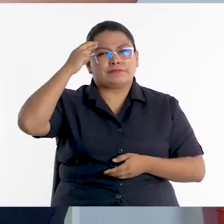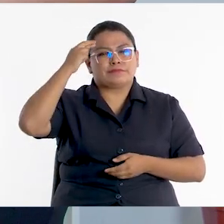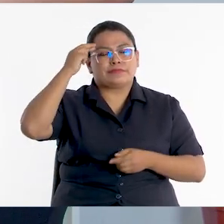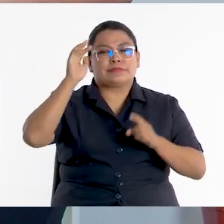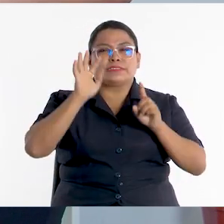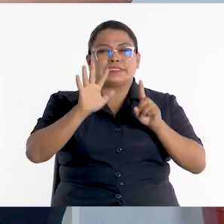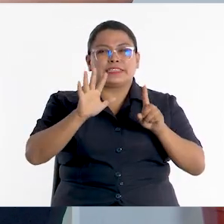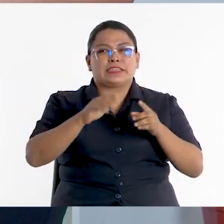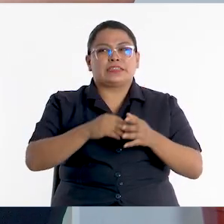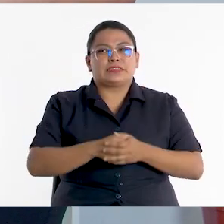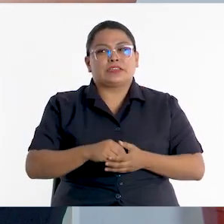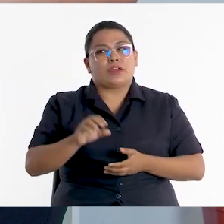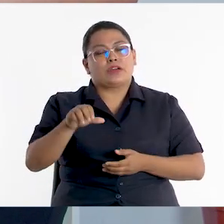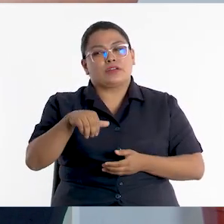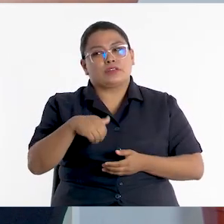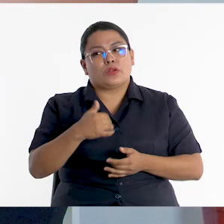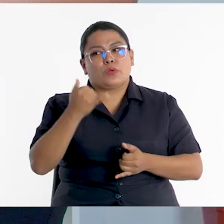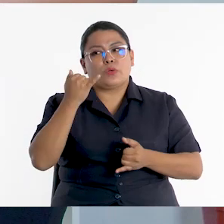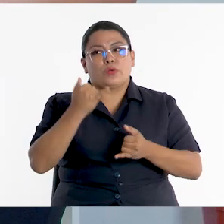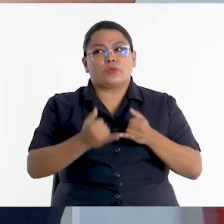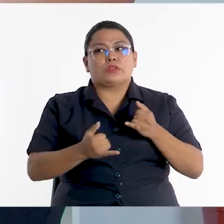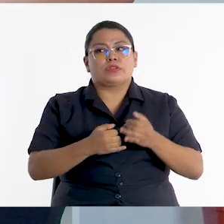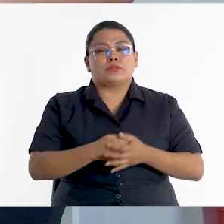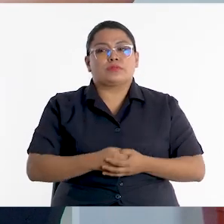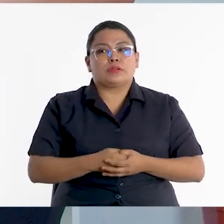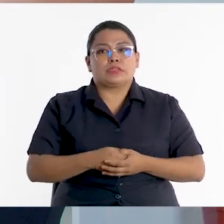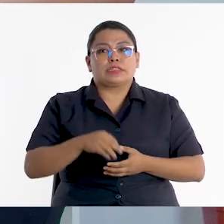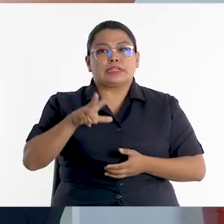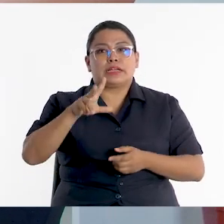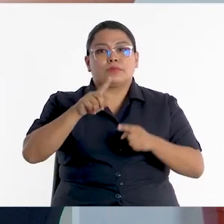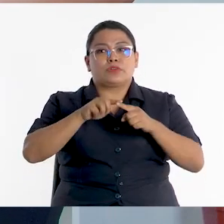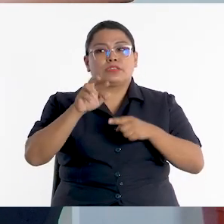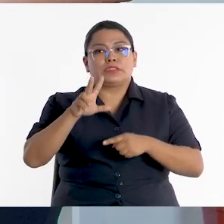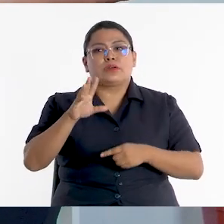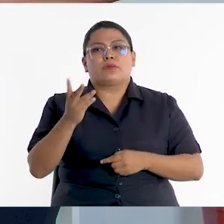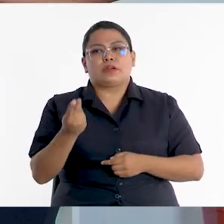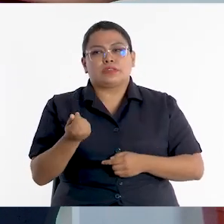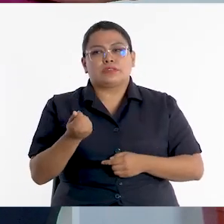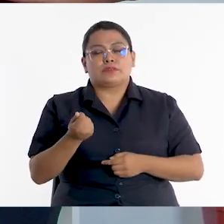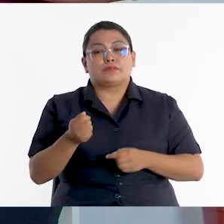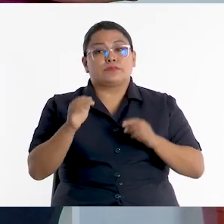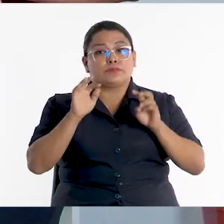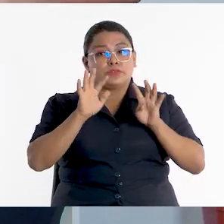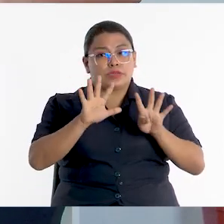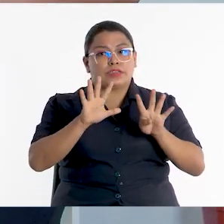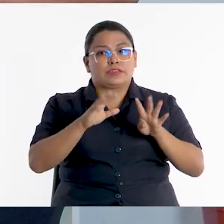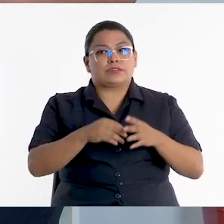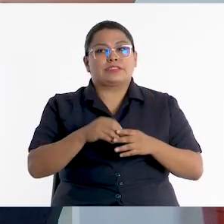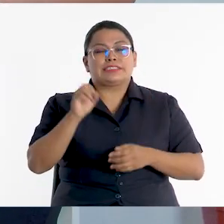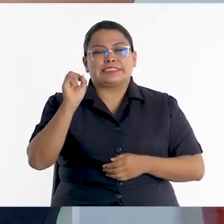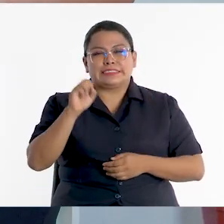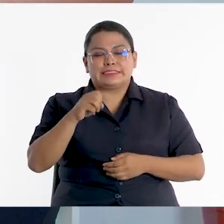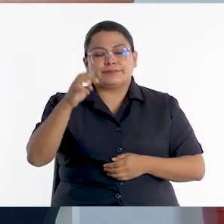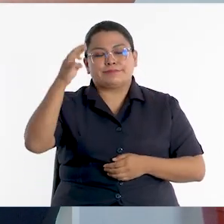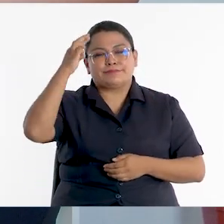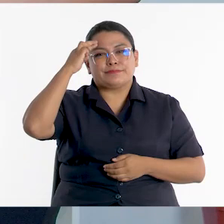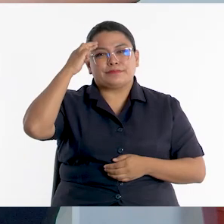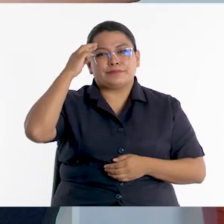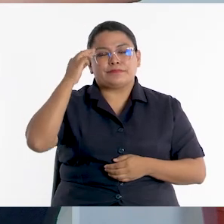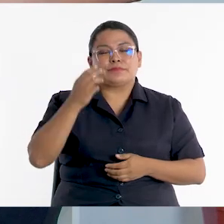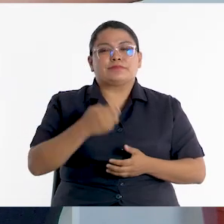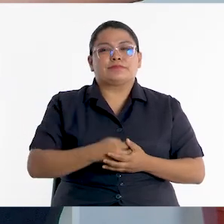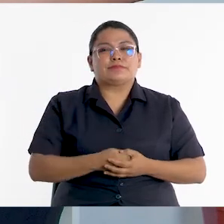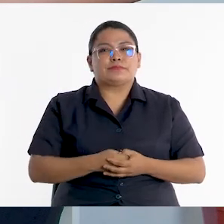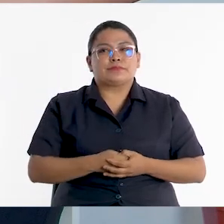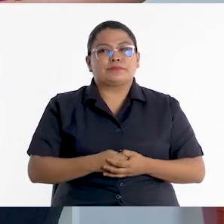es 6. Y ahora la última que te voy a preguntar, 3 por 3, ¿cuánto es? 9. Sí, tienes razón,